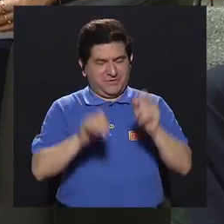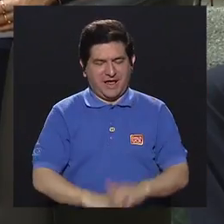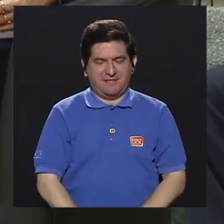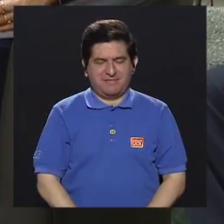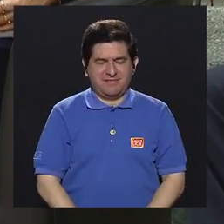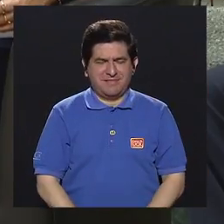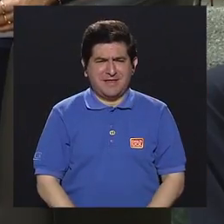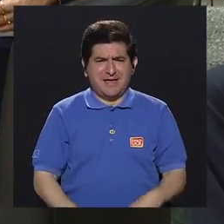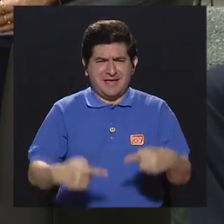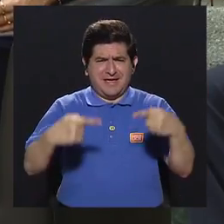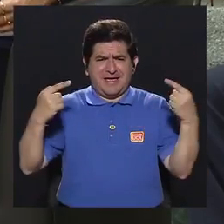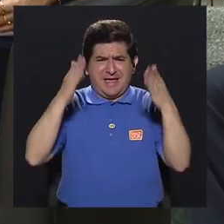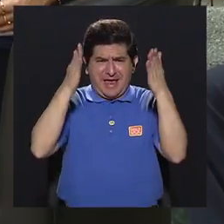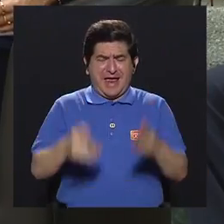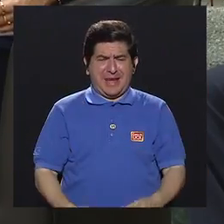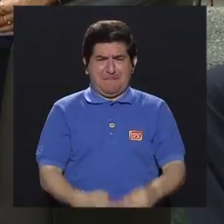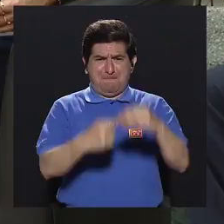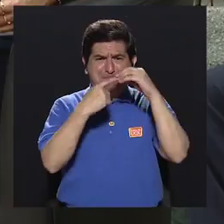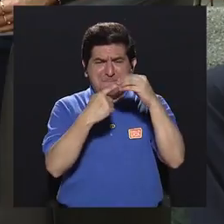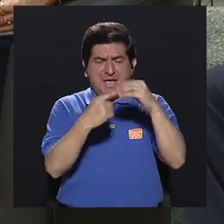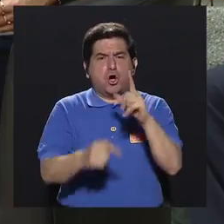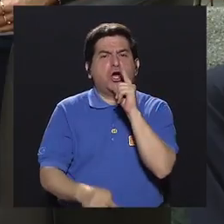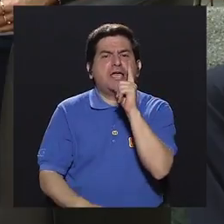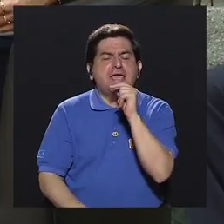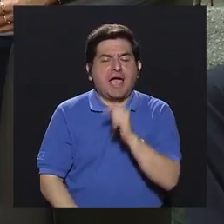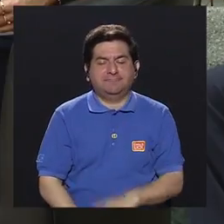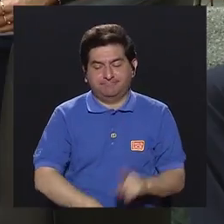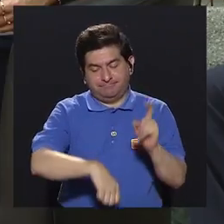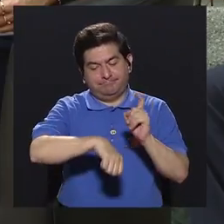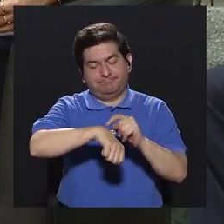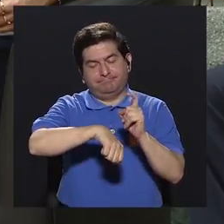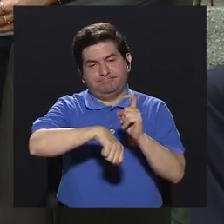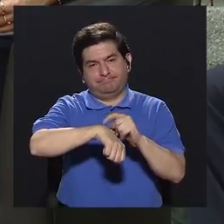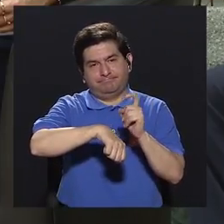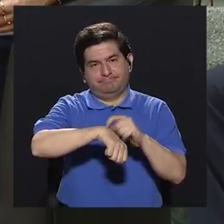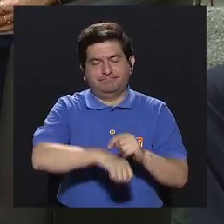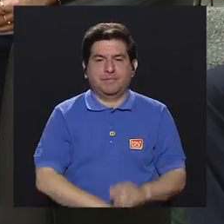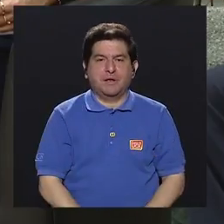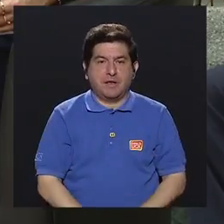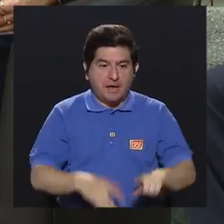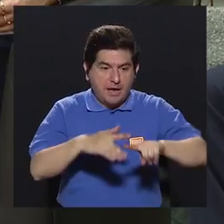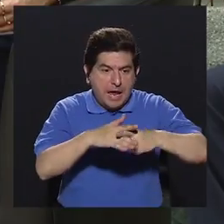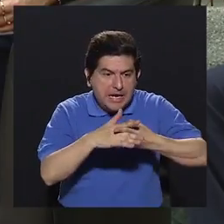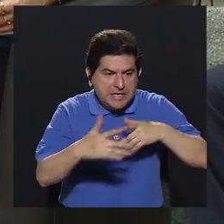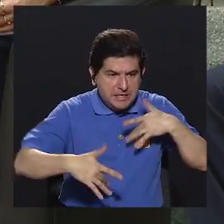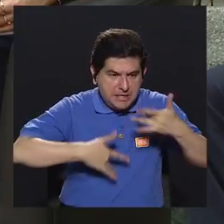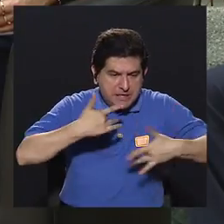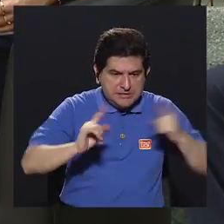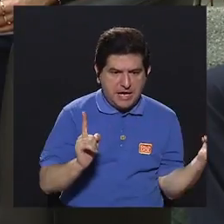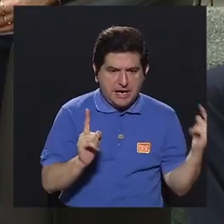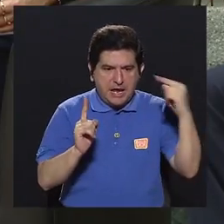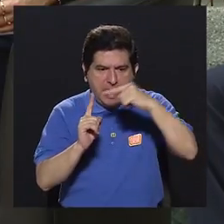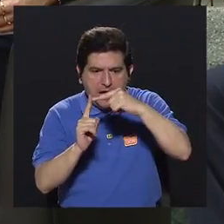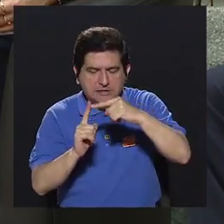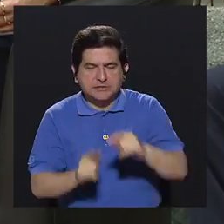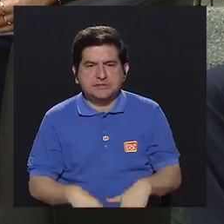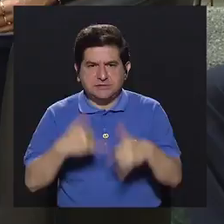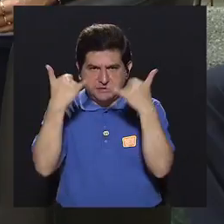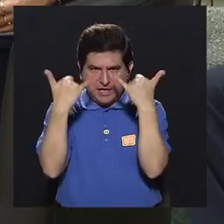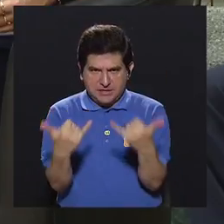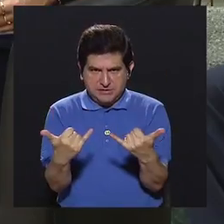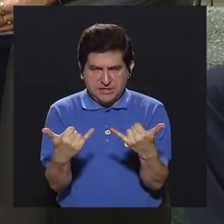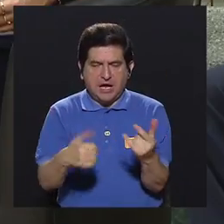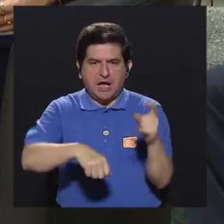porque nuestro mayor enemigo en estos casos es el tiempo. De hecho, desde que comienzan los síntomas hasta que se